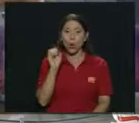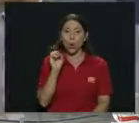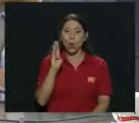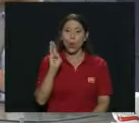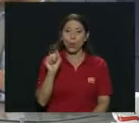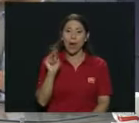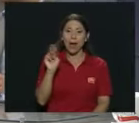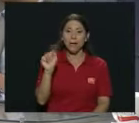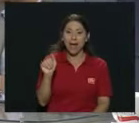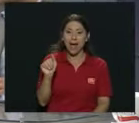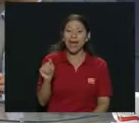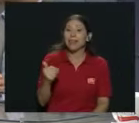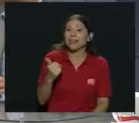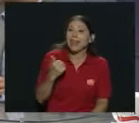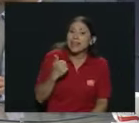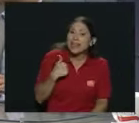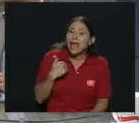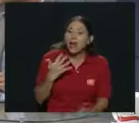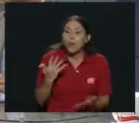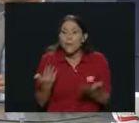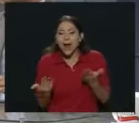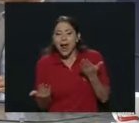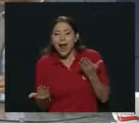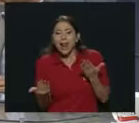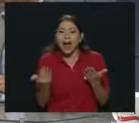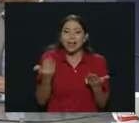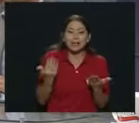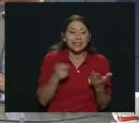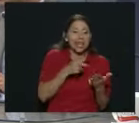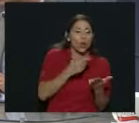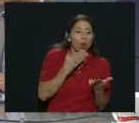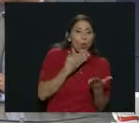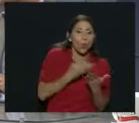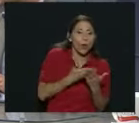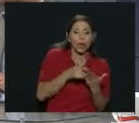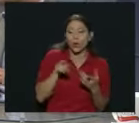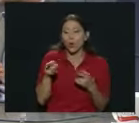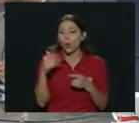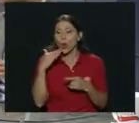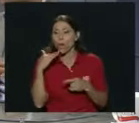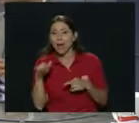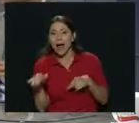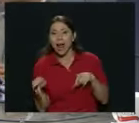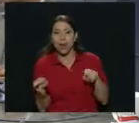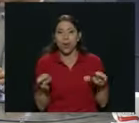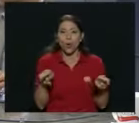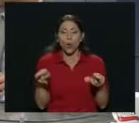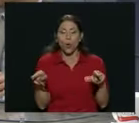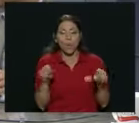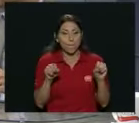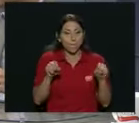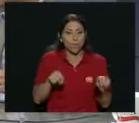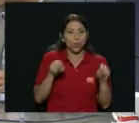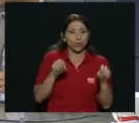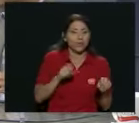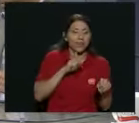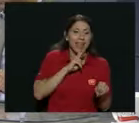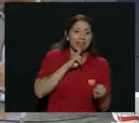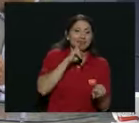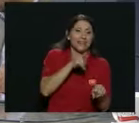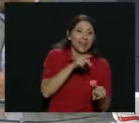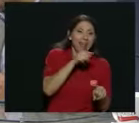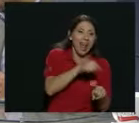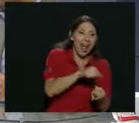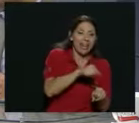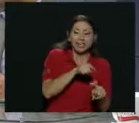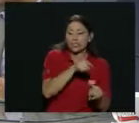o una discusión entre lo bueno y lo malo, entre las posibilidades reales y las posibilidades y